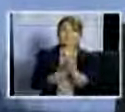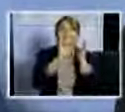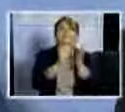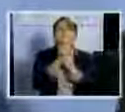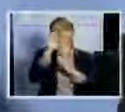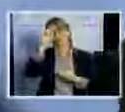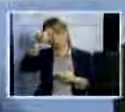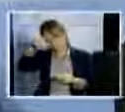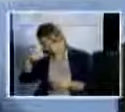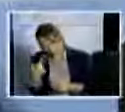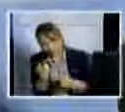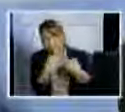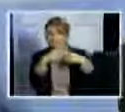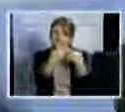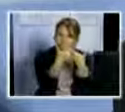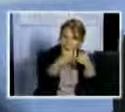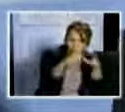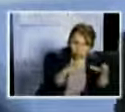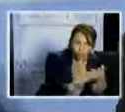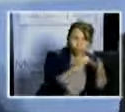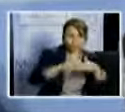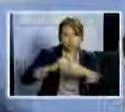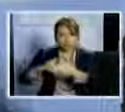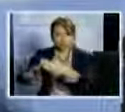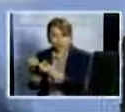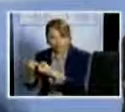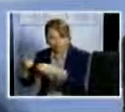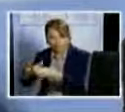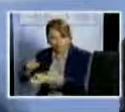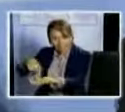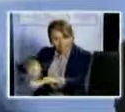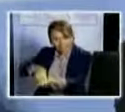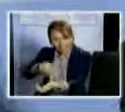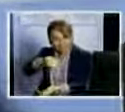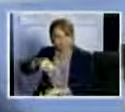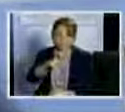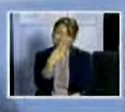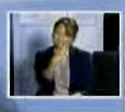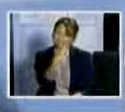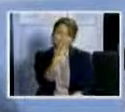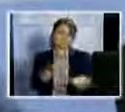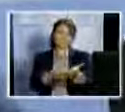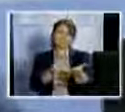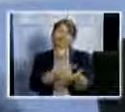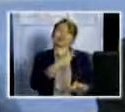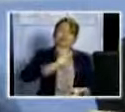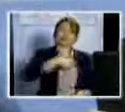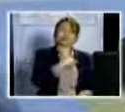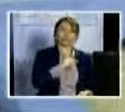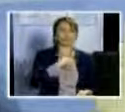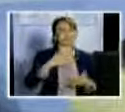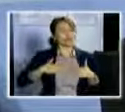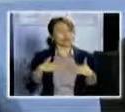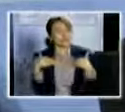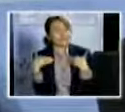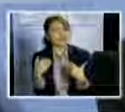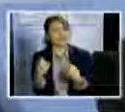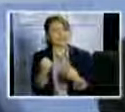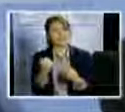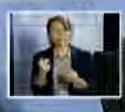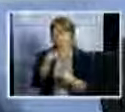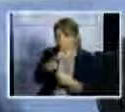más frecuente, y es algo en lo que creemos mucho. Por lo tanto, los invito a leer este